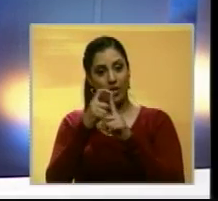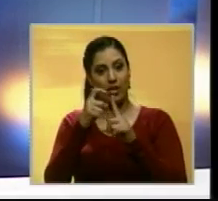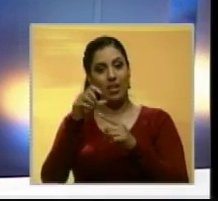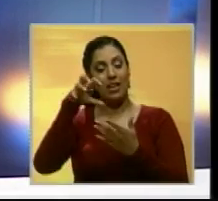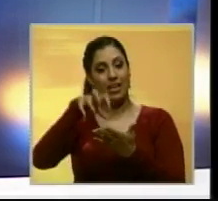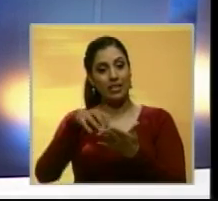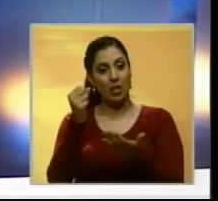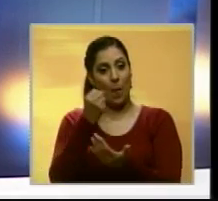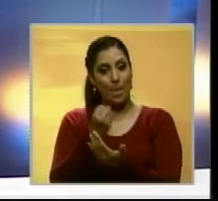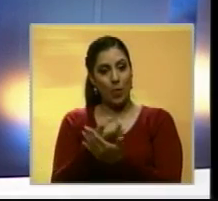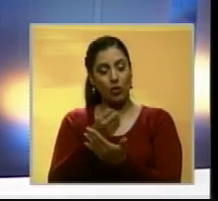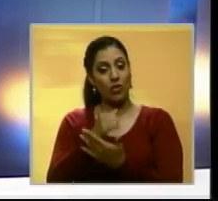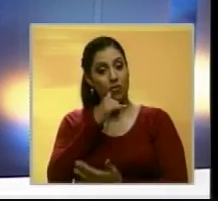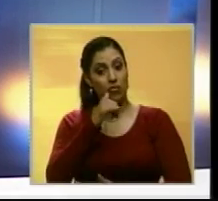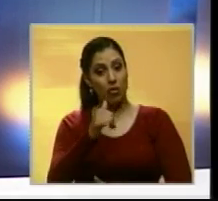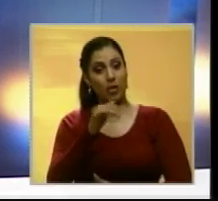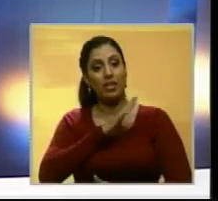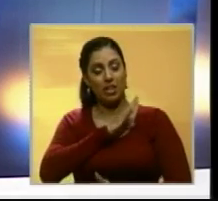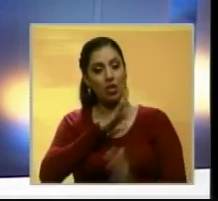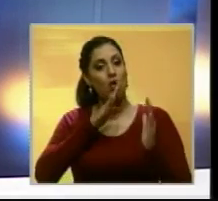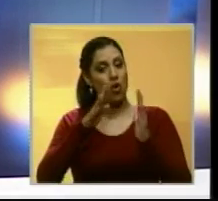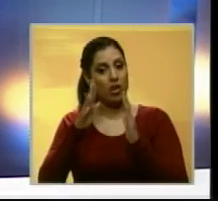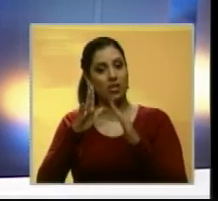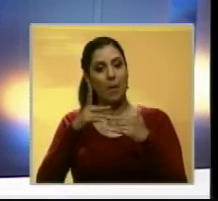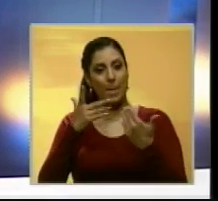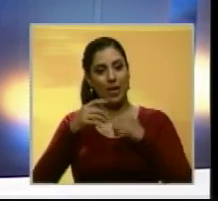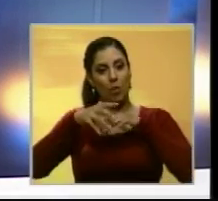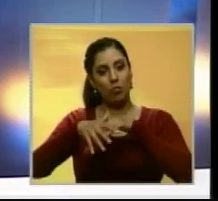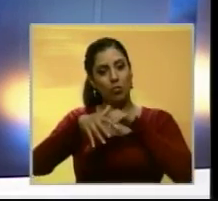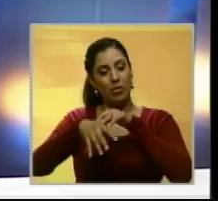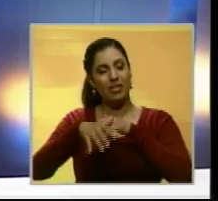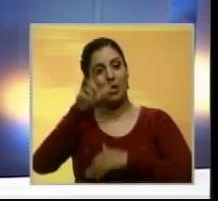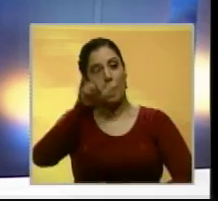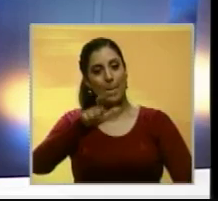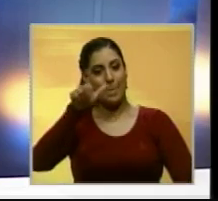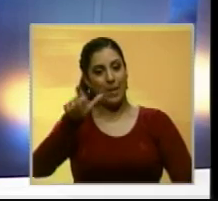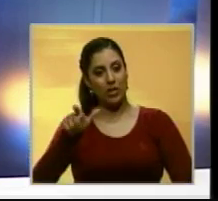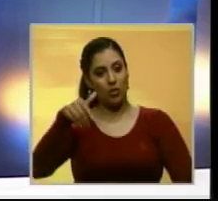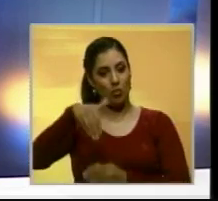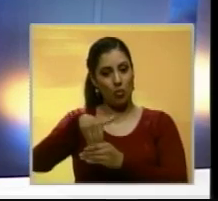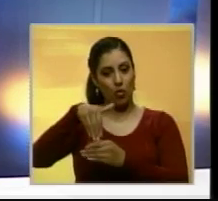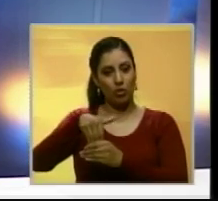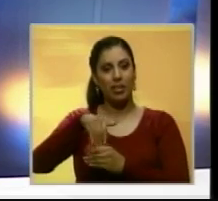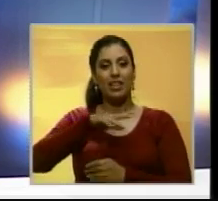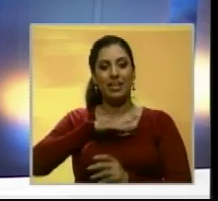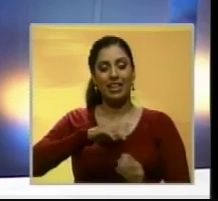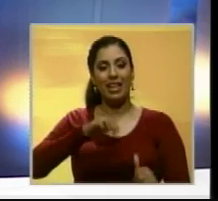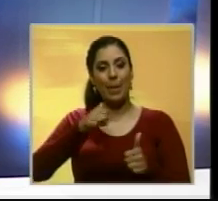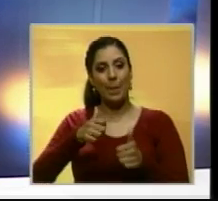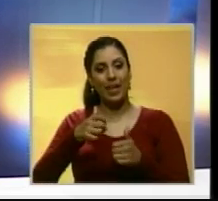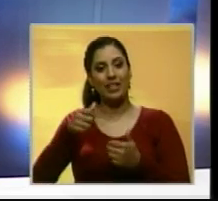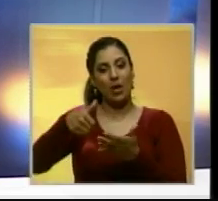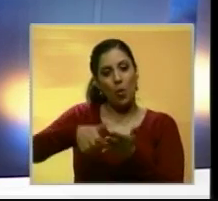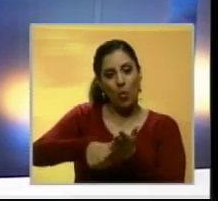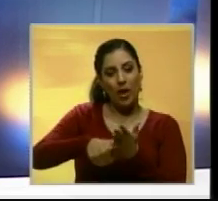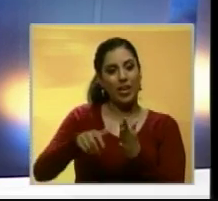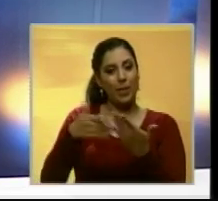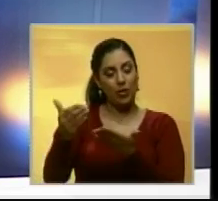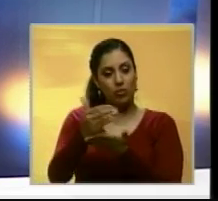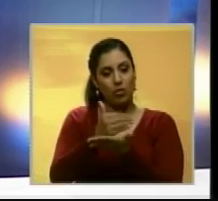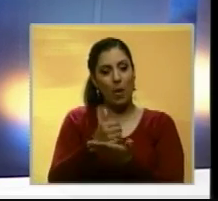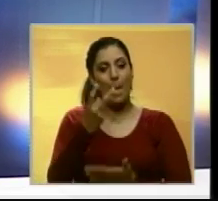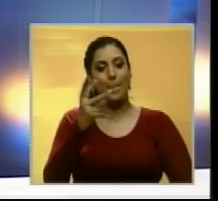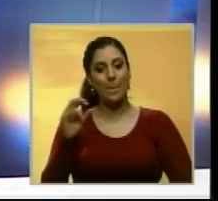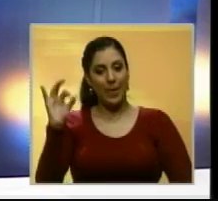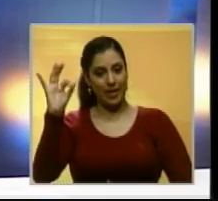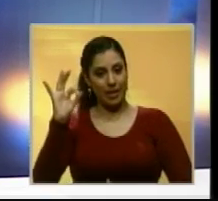Democrática en el estado Monagas, informó que se están organizando para las movilizaciones de personal electoral que estará en la máquina captahuellas para la recolección